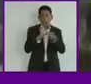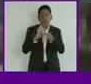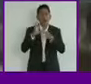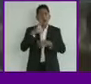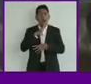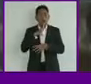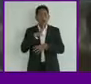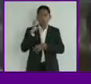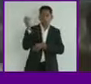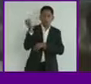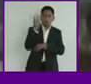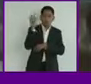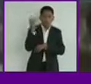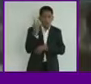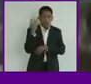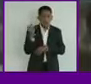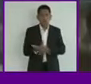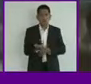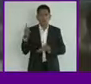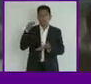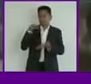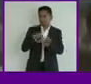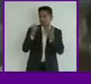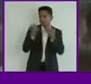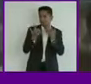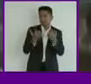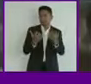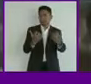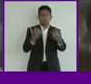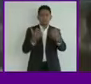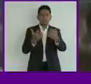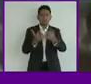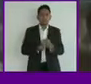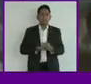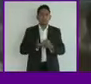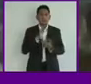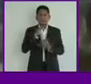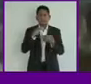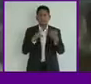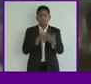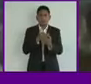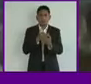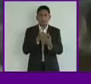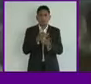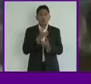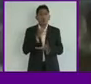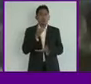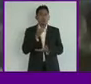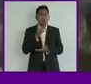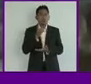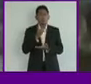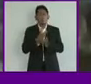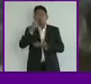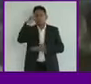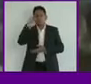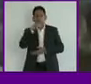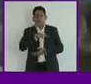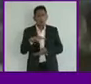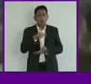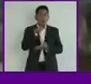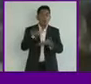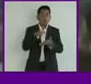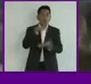pláticas, conversaciones, y no nada más nos cerremos en ubicarnos o tener como un punto estratégico solamente